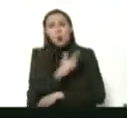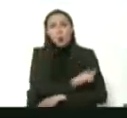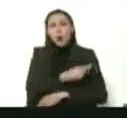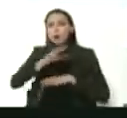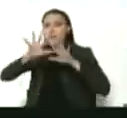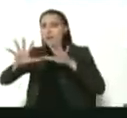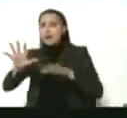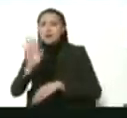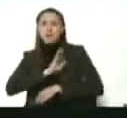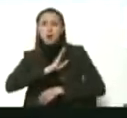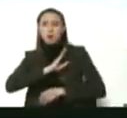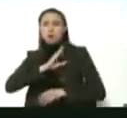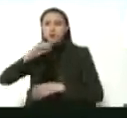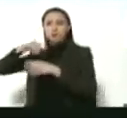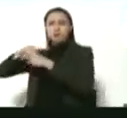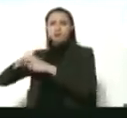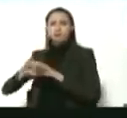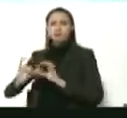países.